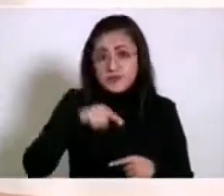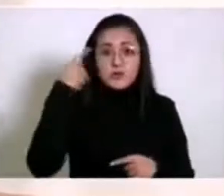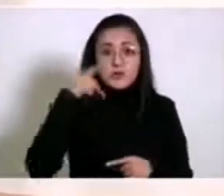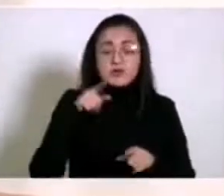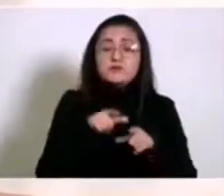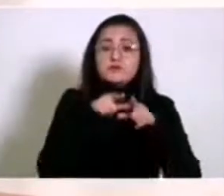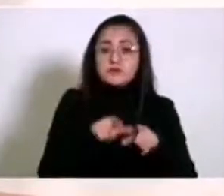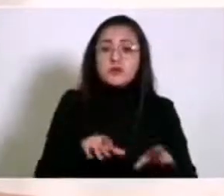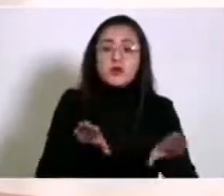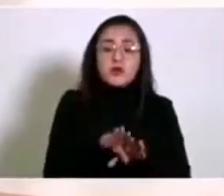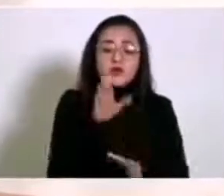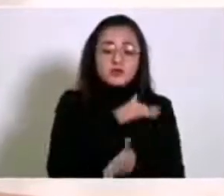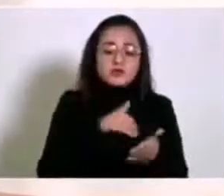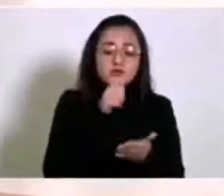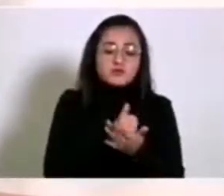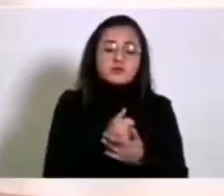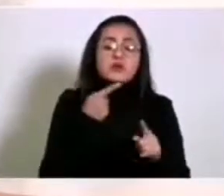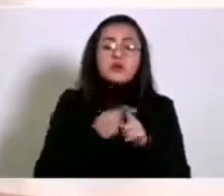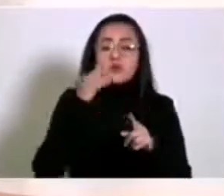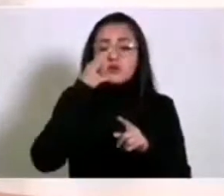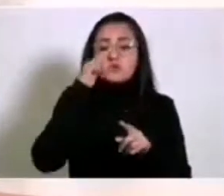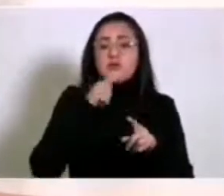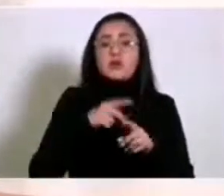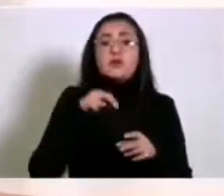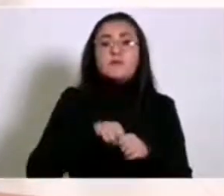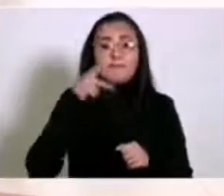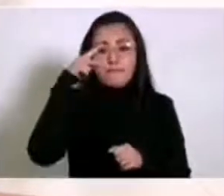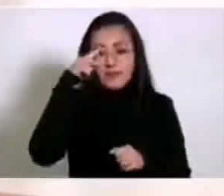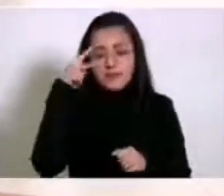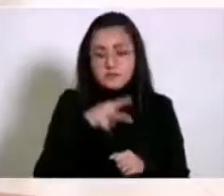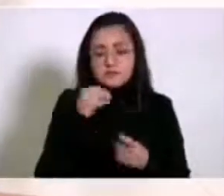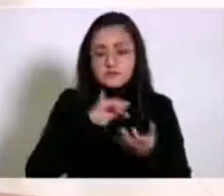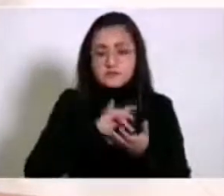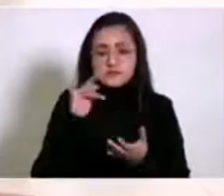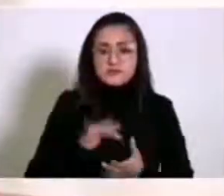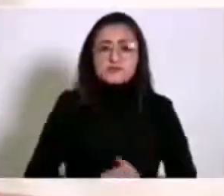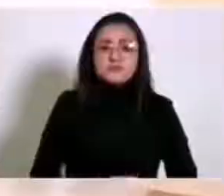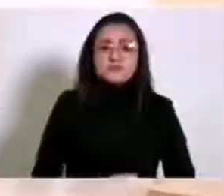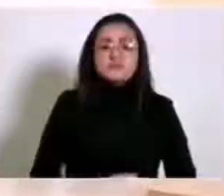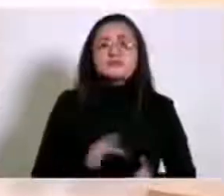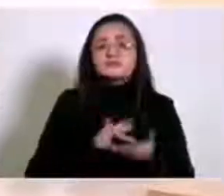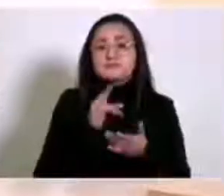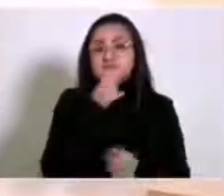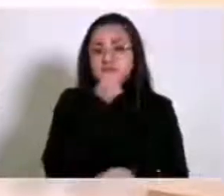puebla sigue siendo la ciudad de la cultura de méxico muchas gracias gracias secretario